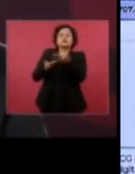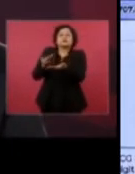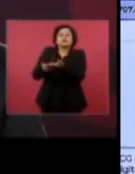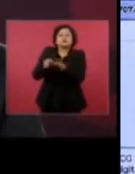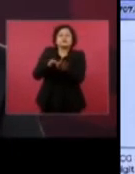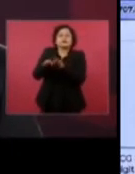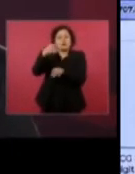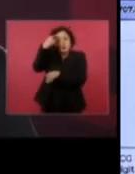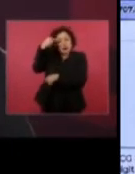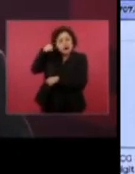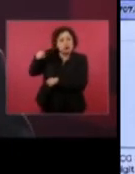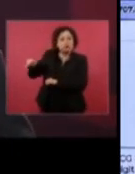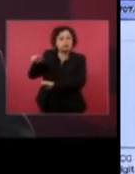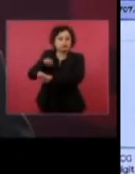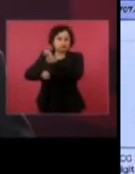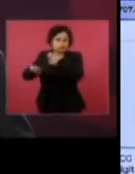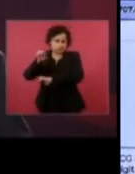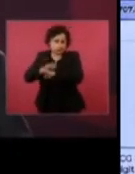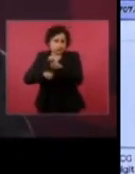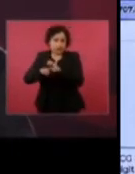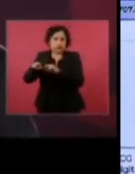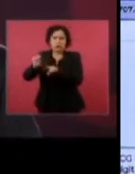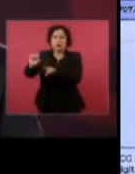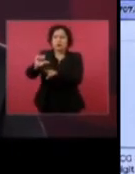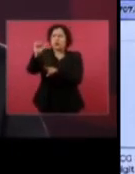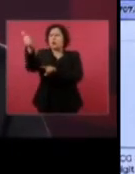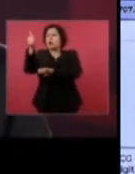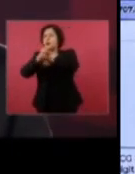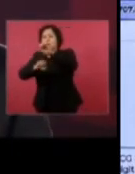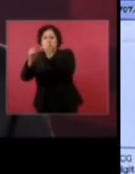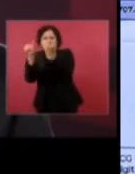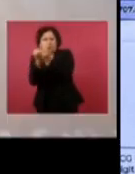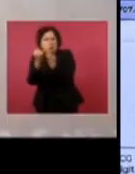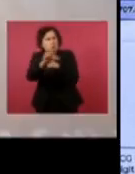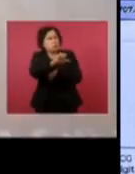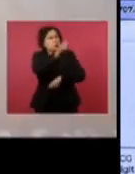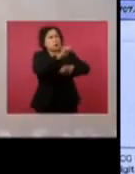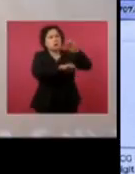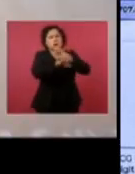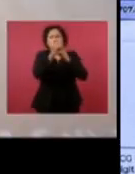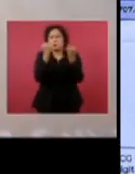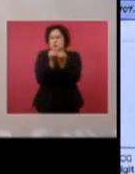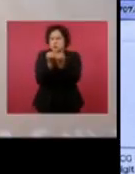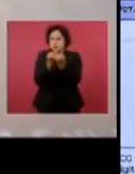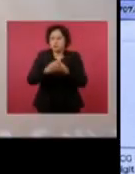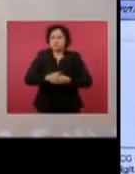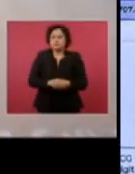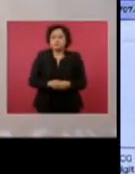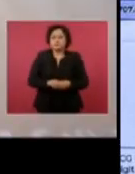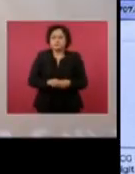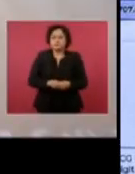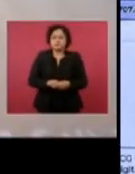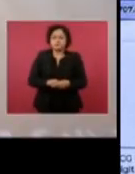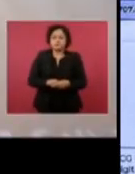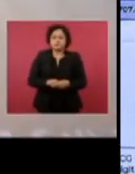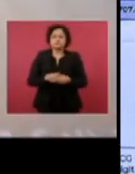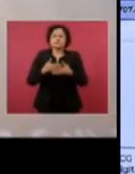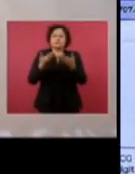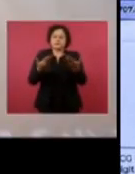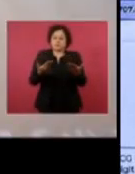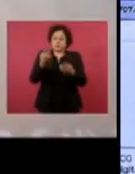lorente Mola no es accionista no es dueño no es ejecutivo no es manager no es